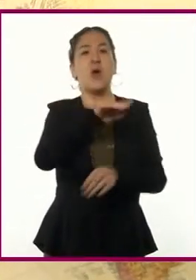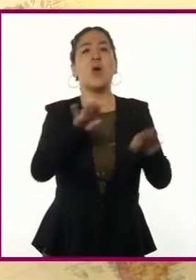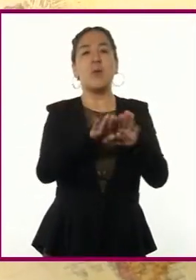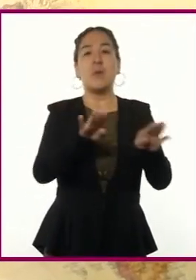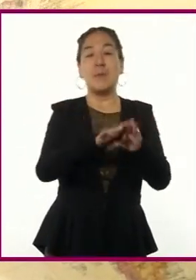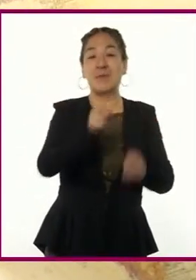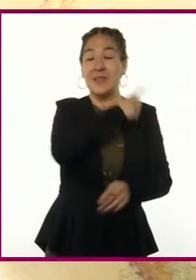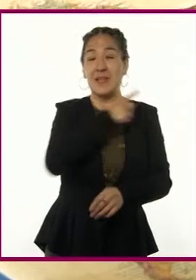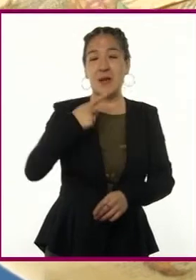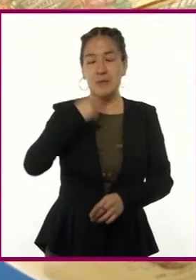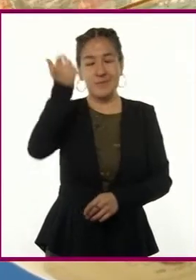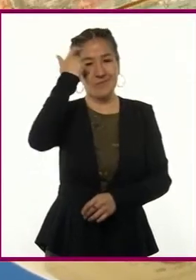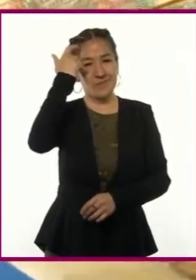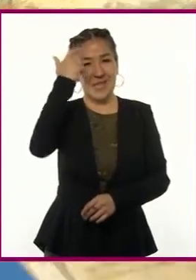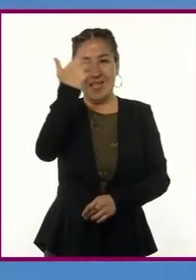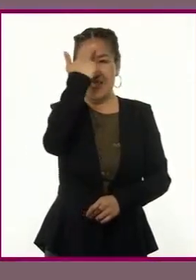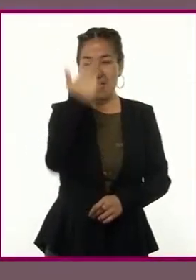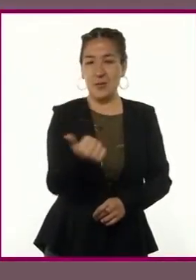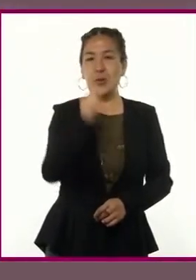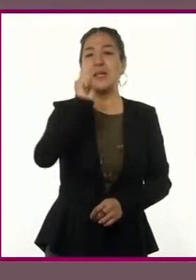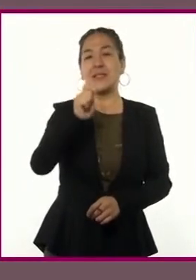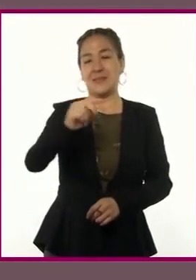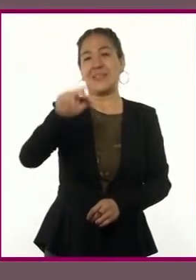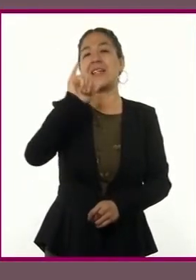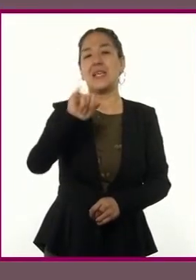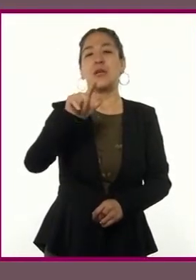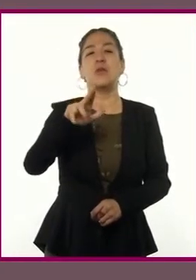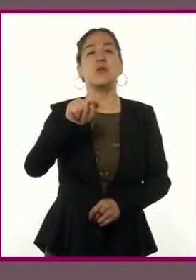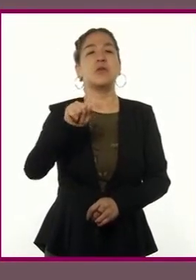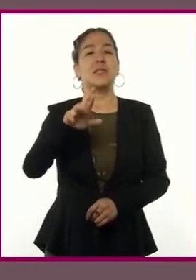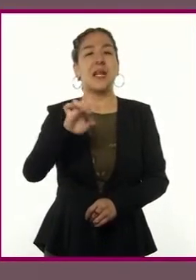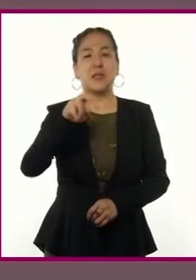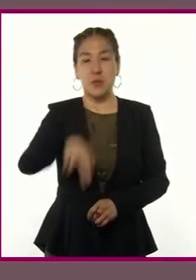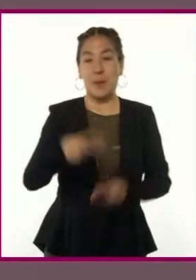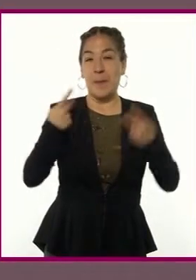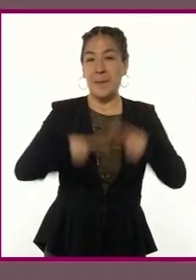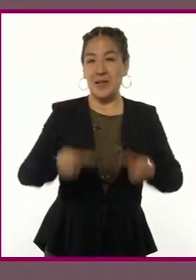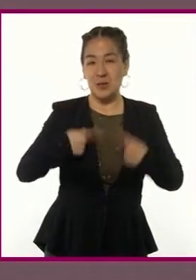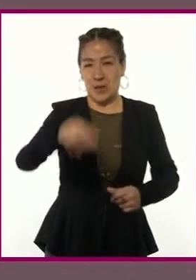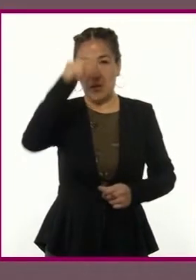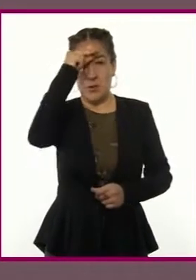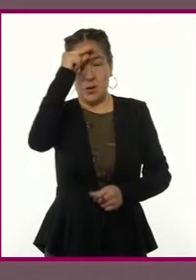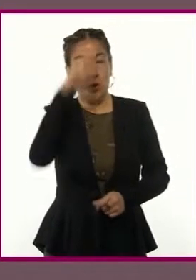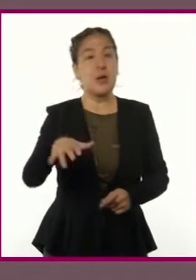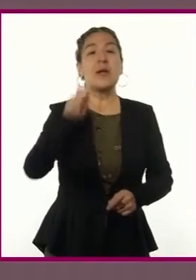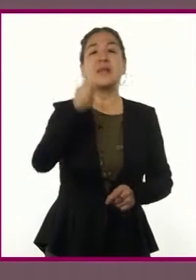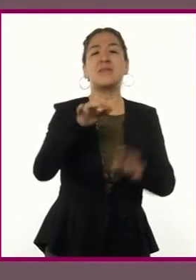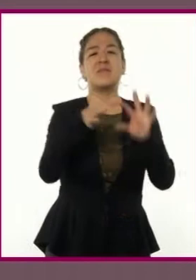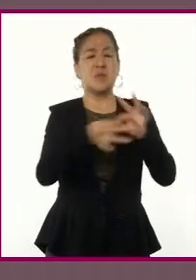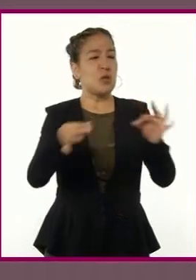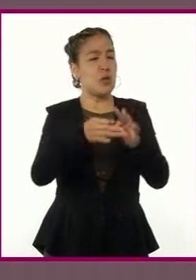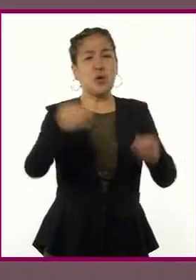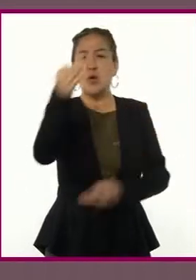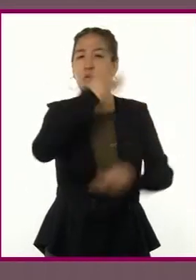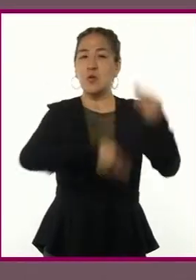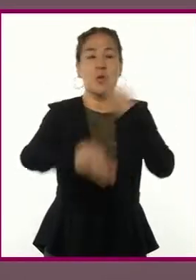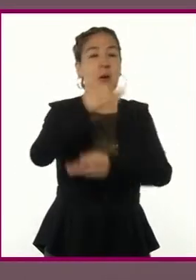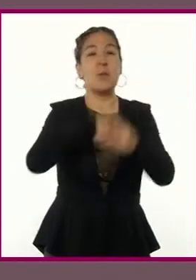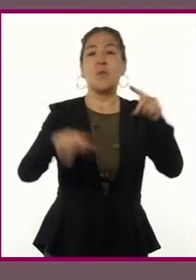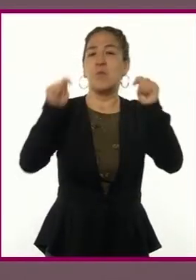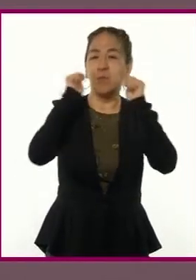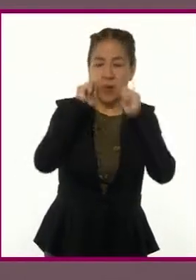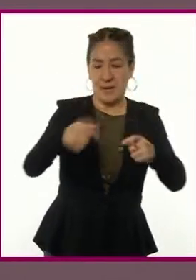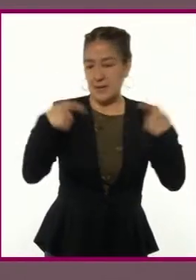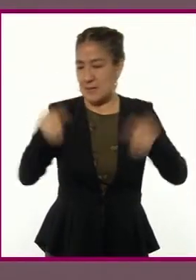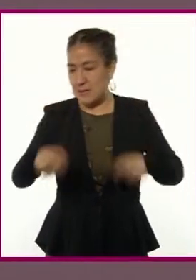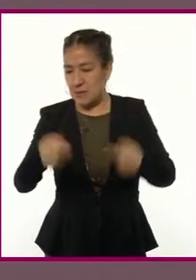luz de la razón, de ahí el nombre. Los ilustrados alegaban que todos, independientemente de que fueran